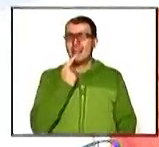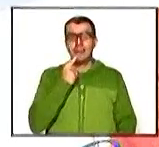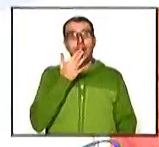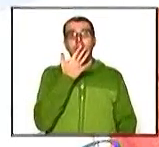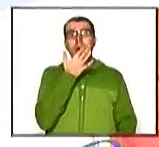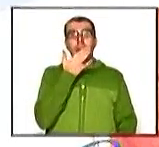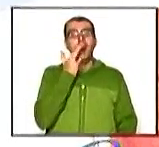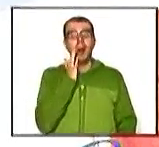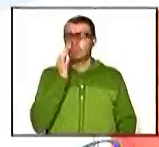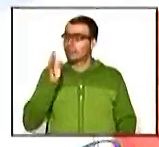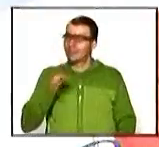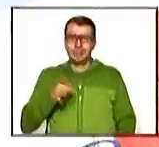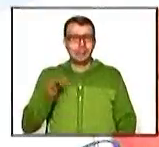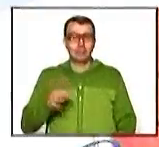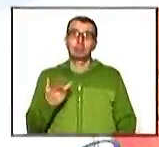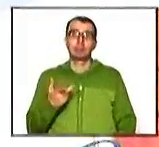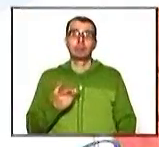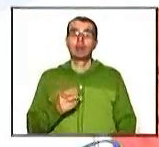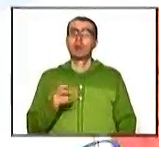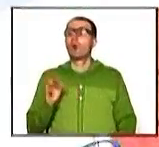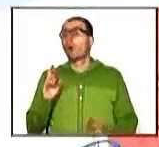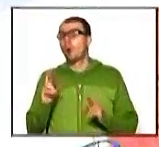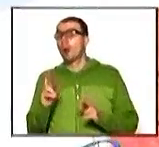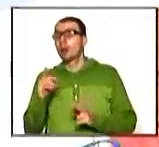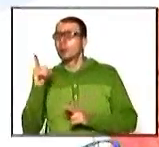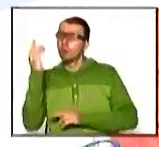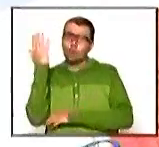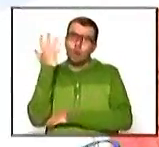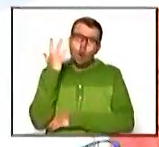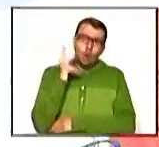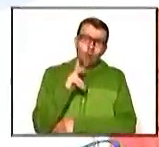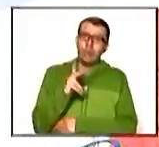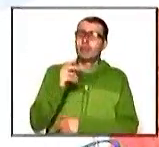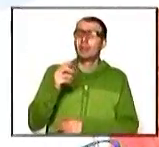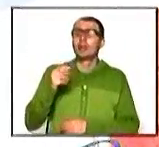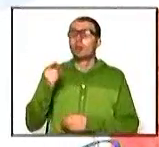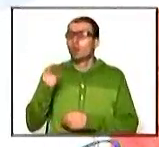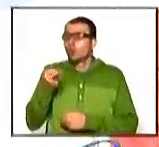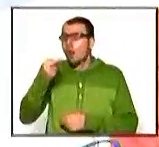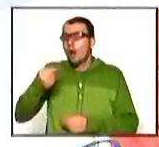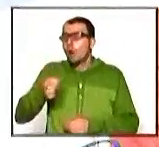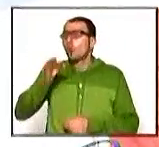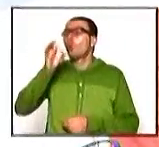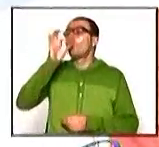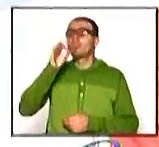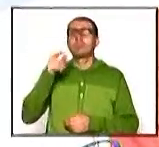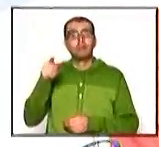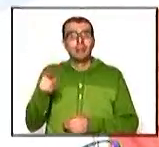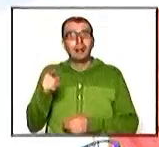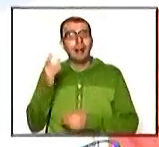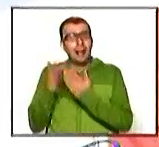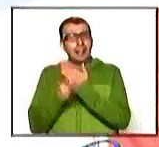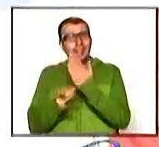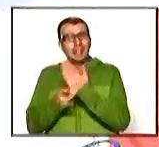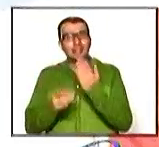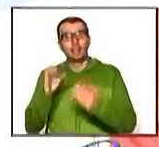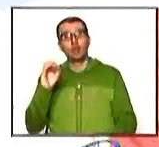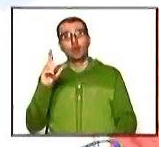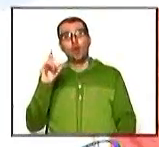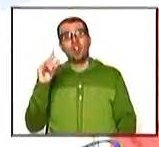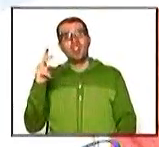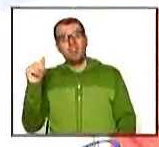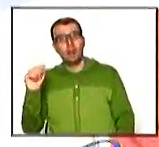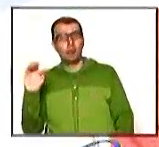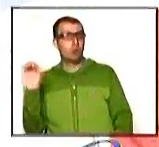una cucharada diaria de aceite de oliva, o de linaza, o de ajonjolí, pero esos aceites le van a ayudar mucho en la parte de